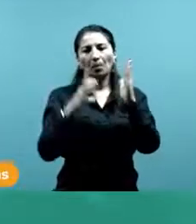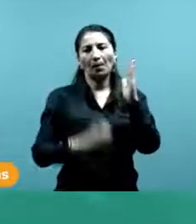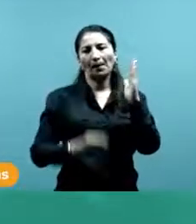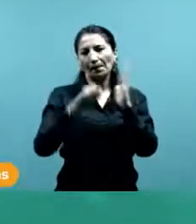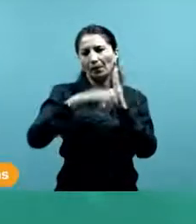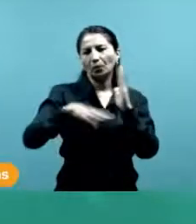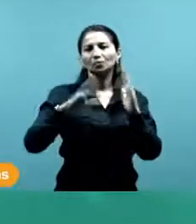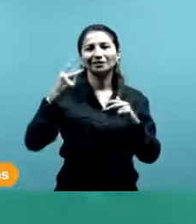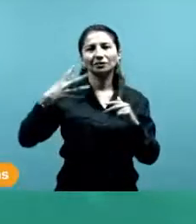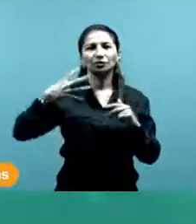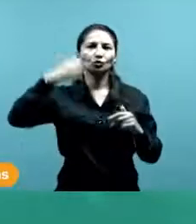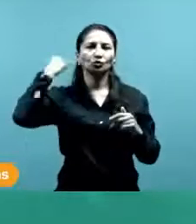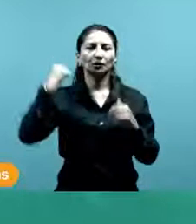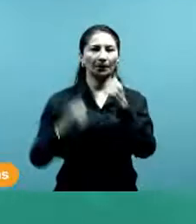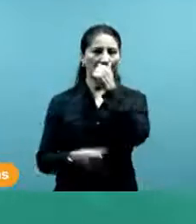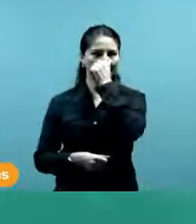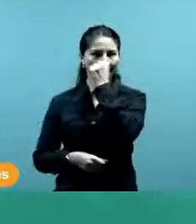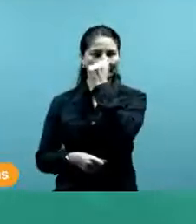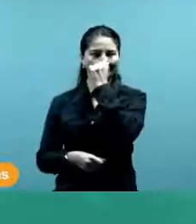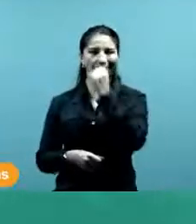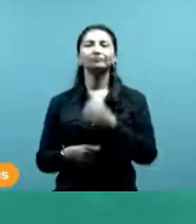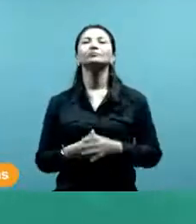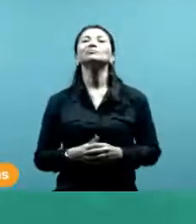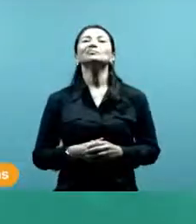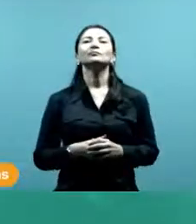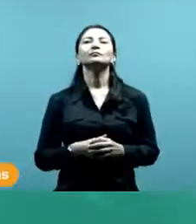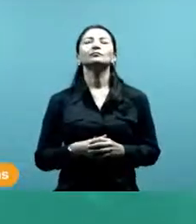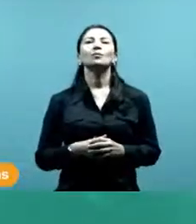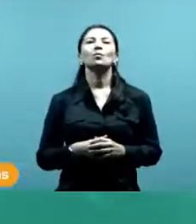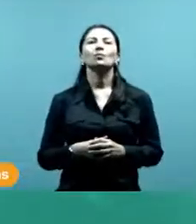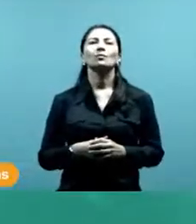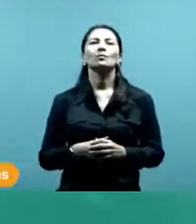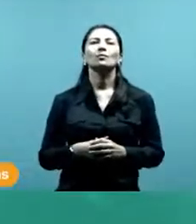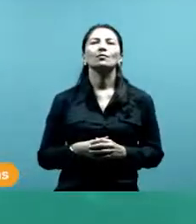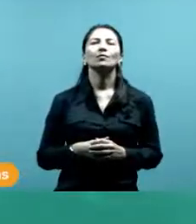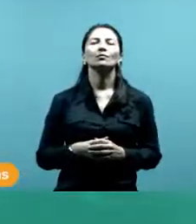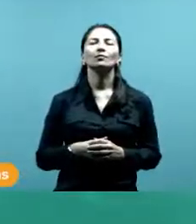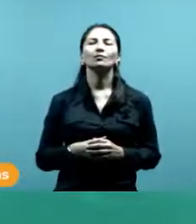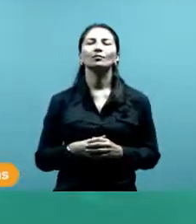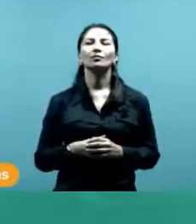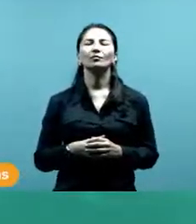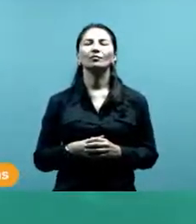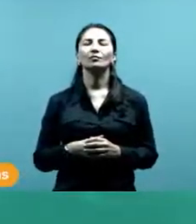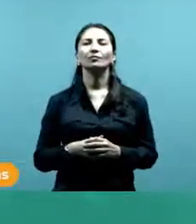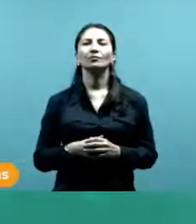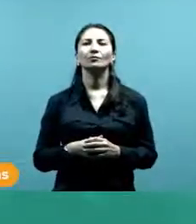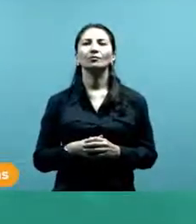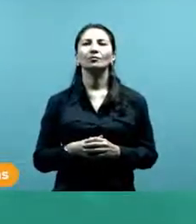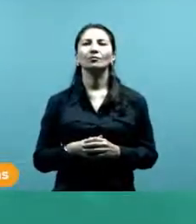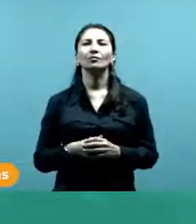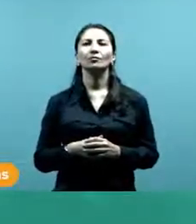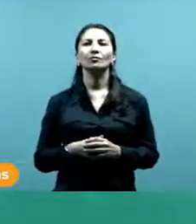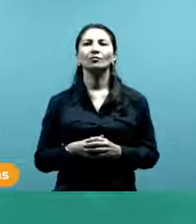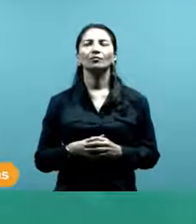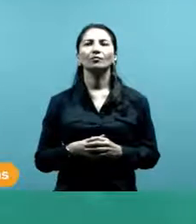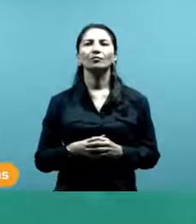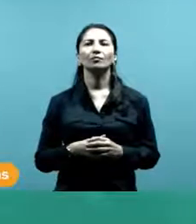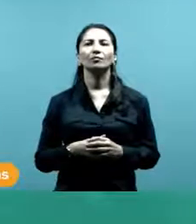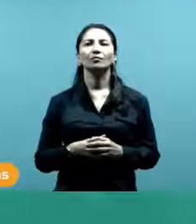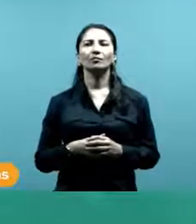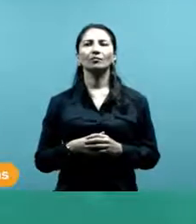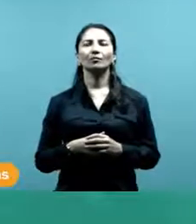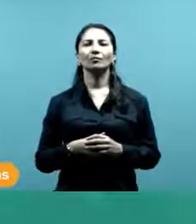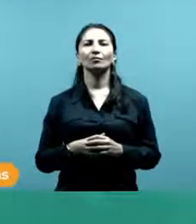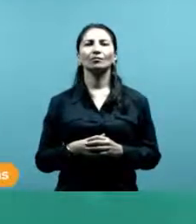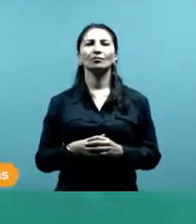historia de Auschwitz frecuentemente. Y esto es todo. Muchas gracias, señoras y señores. Lo siento que no puede hacer esto